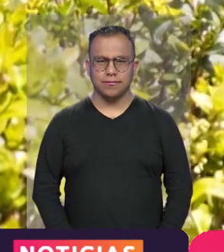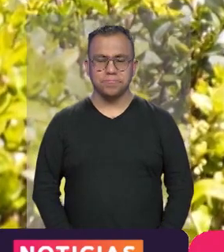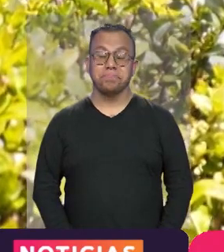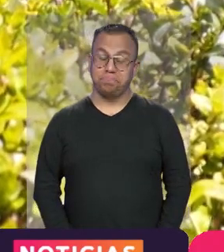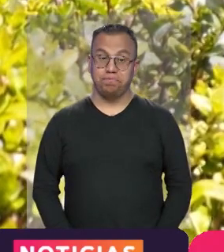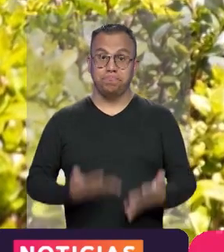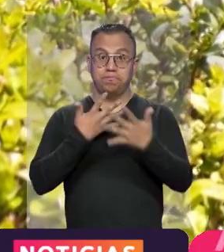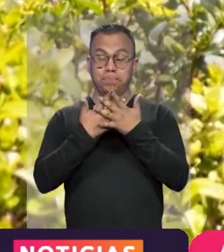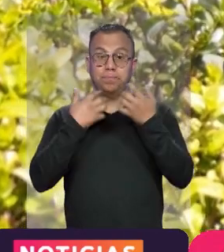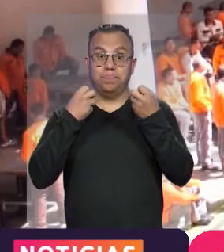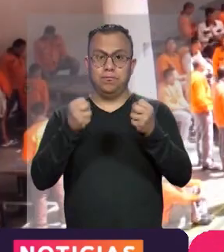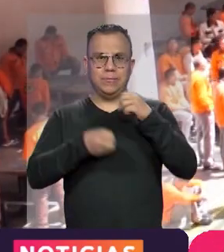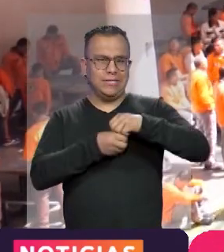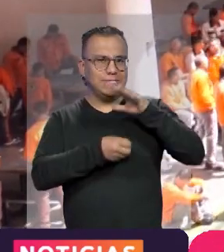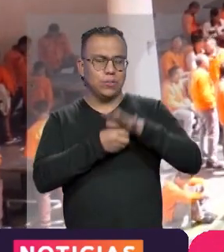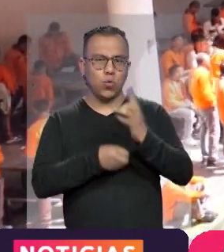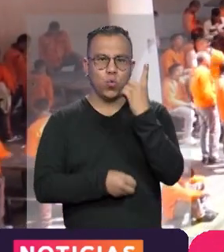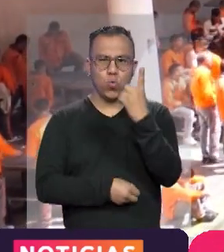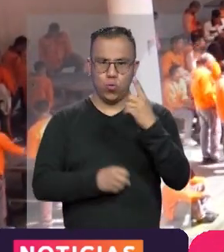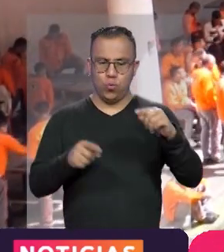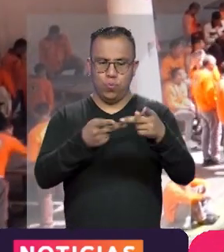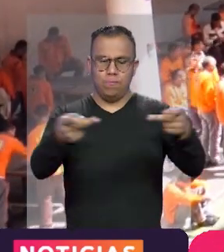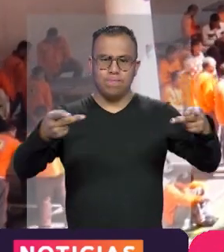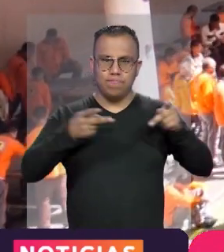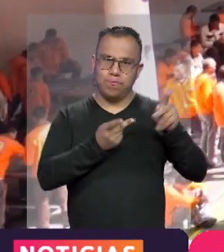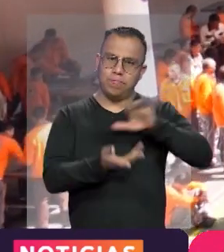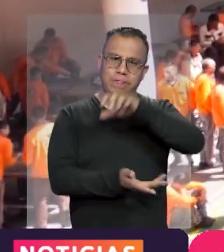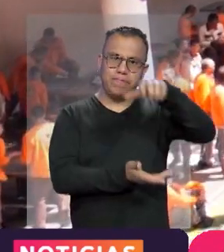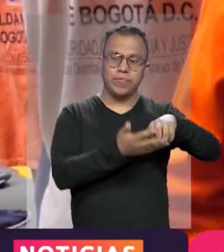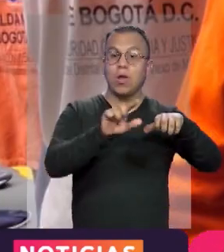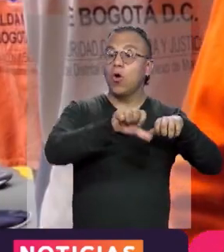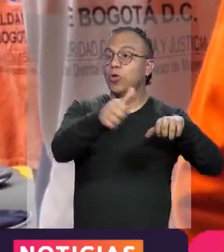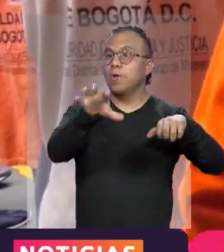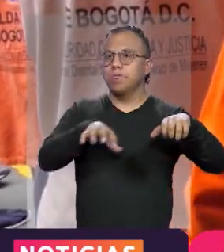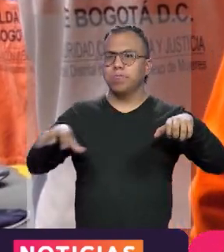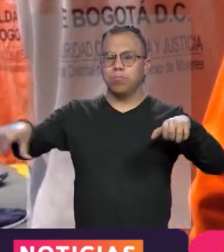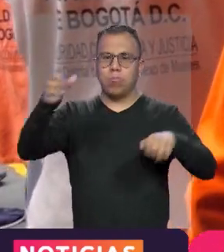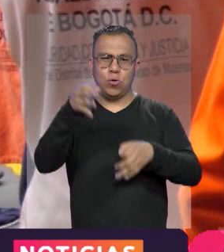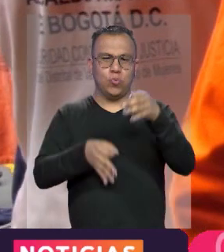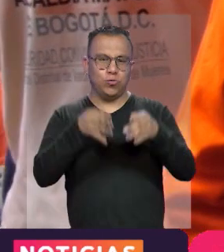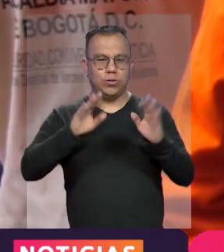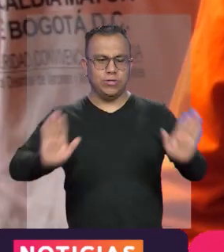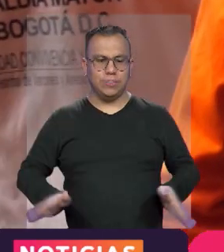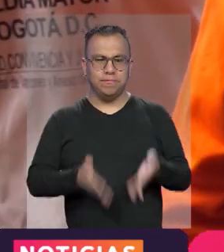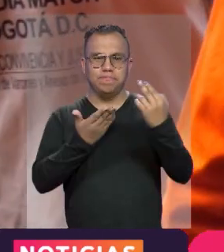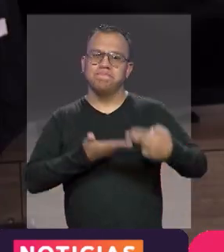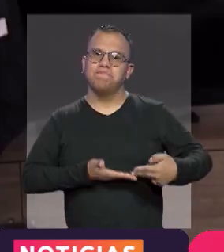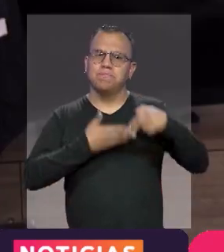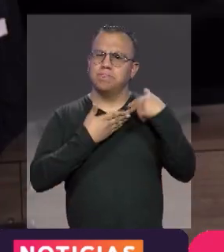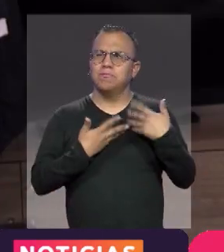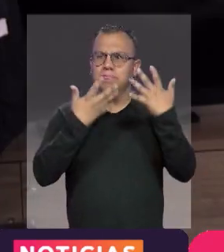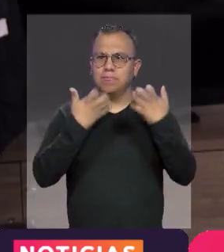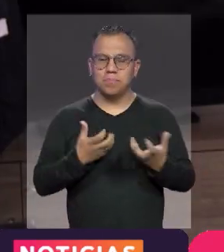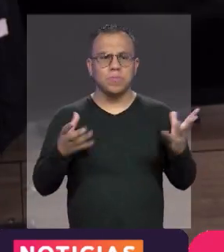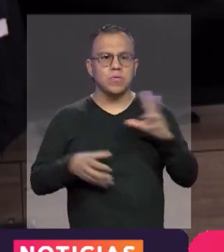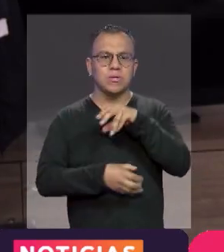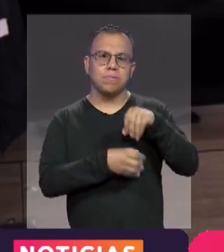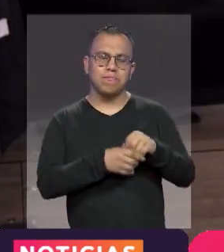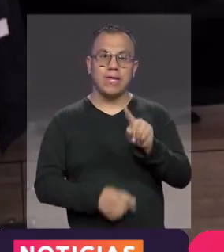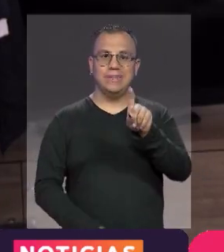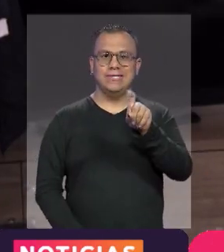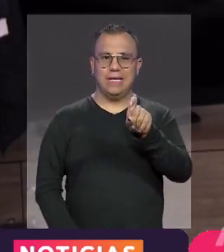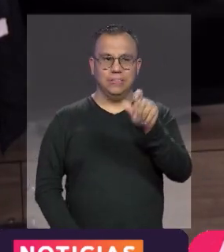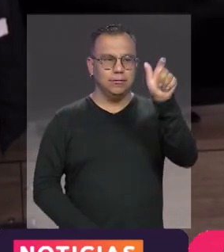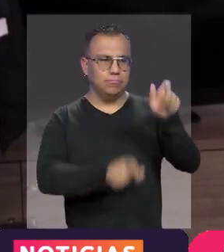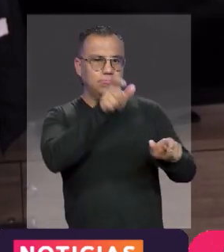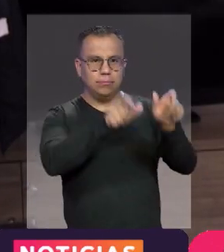La cárcel distrital es el único de los centros penitenciarios donde se aplica la justicia restaurativa. Tenemos en este momento vinculados 6 privados de